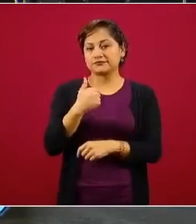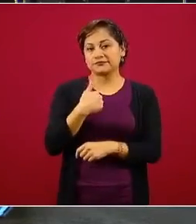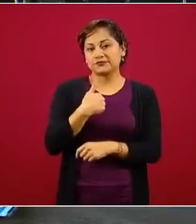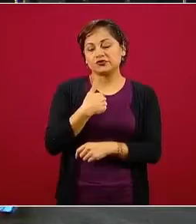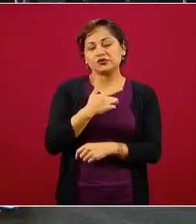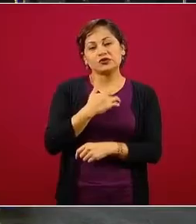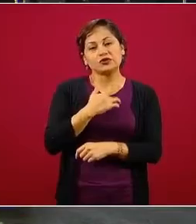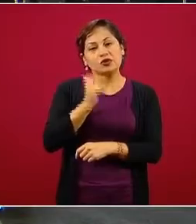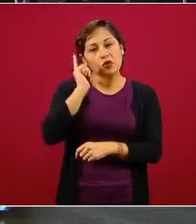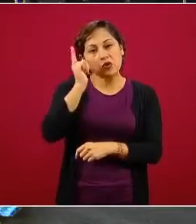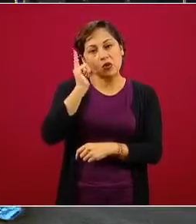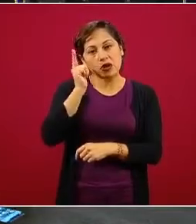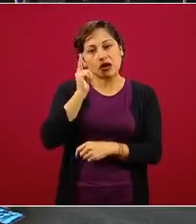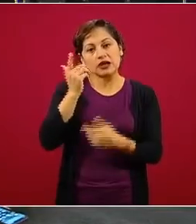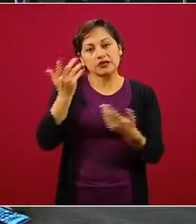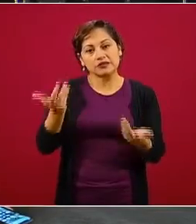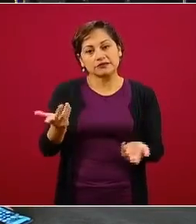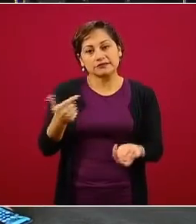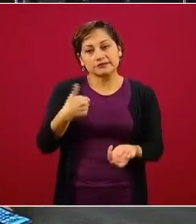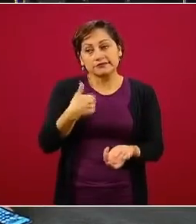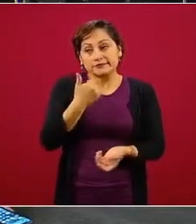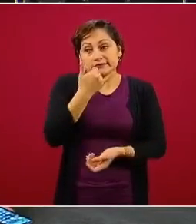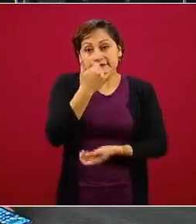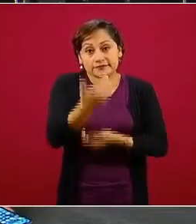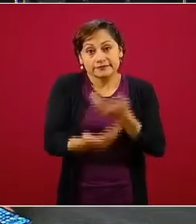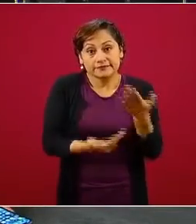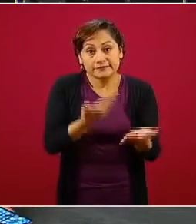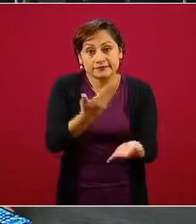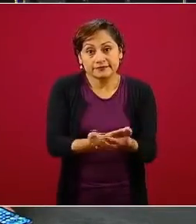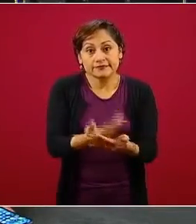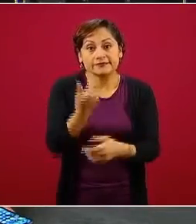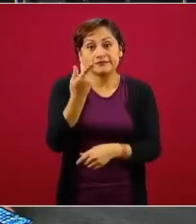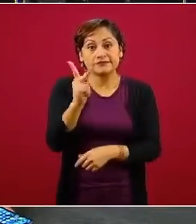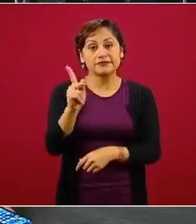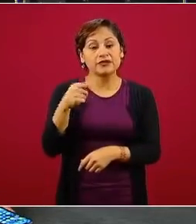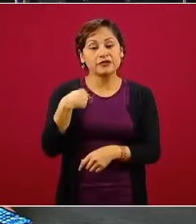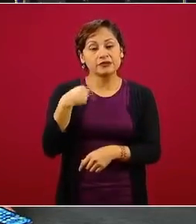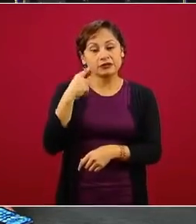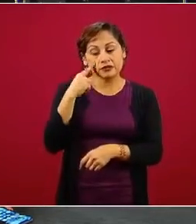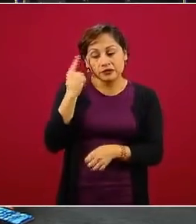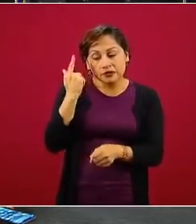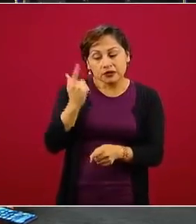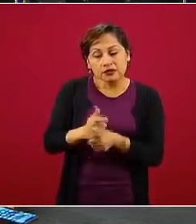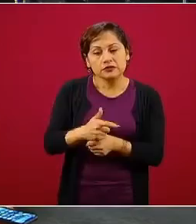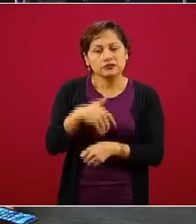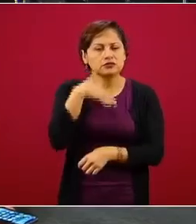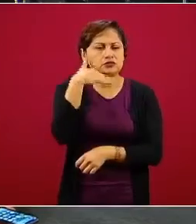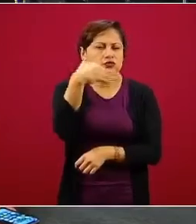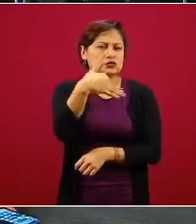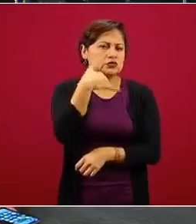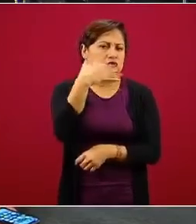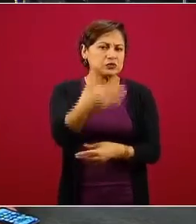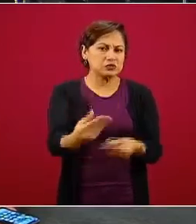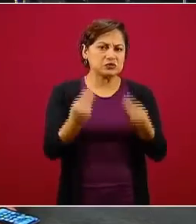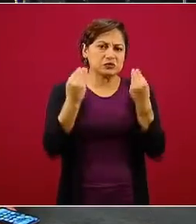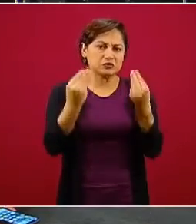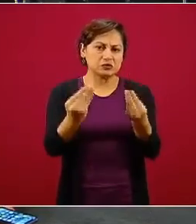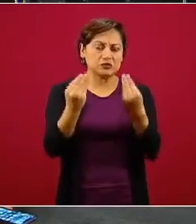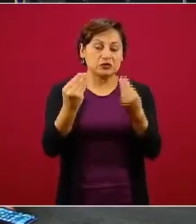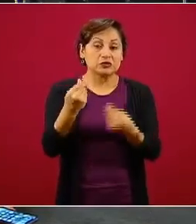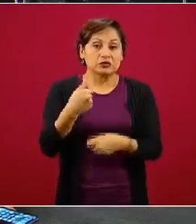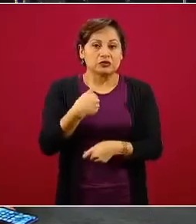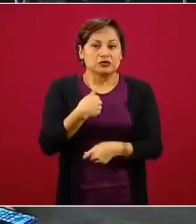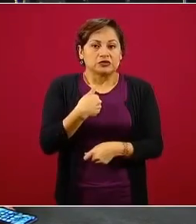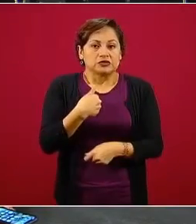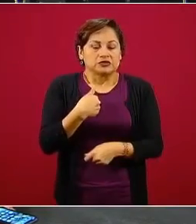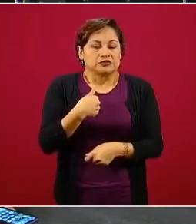dice, me disculpen, pero yo veo mucha corrupción detrás de esa gente. Sí. Y eso a mí me parece, no